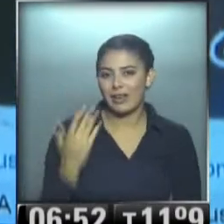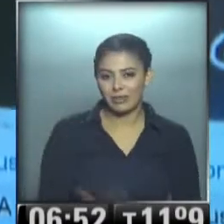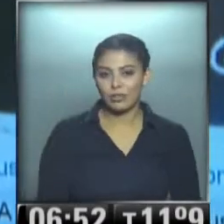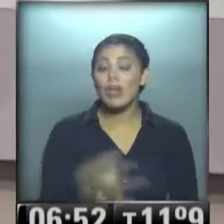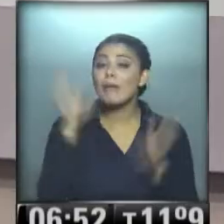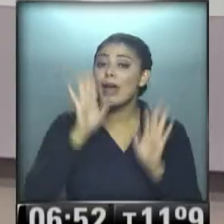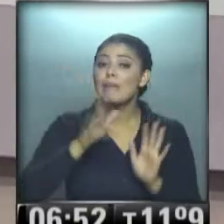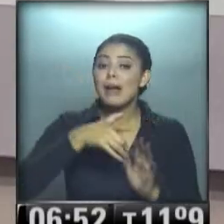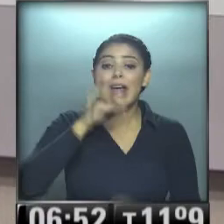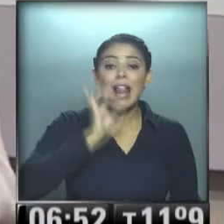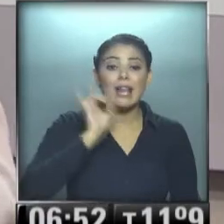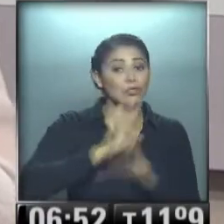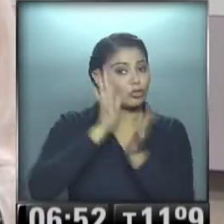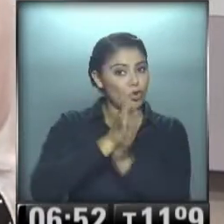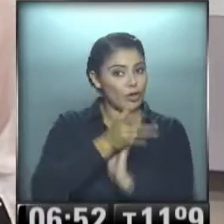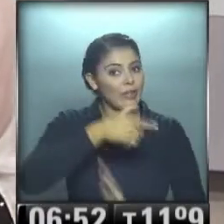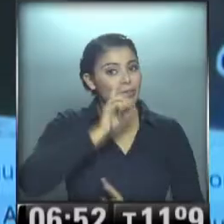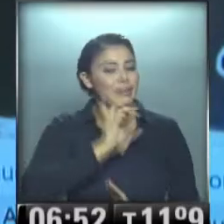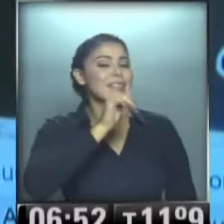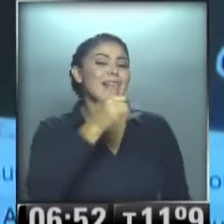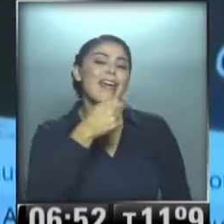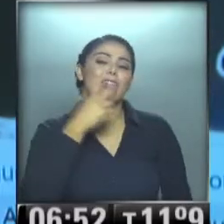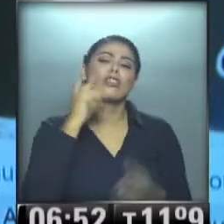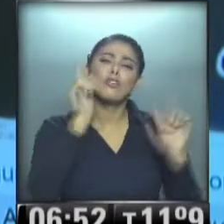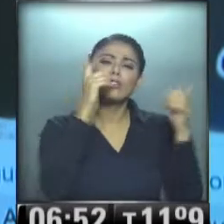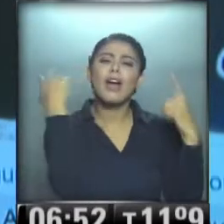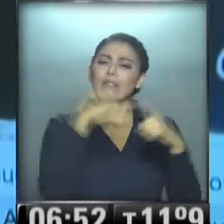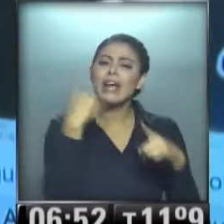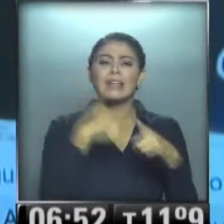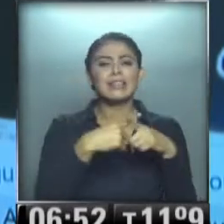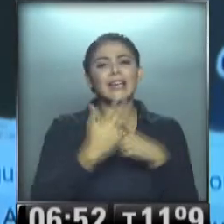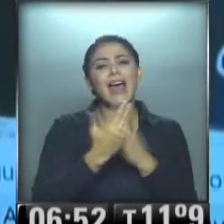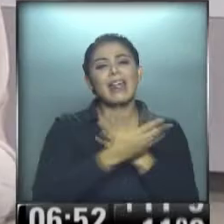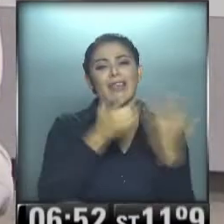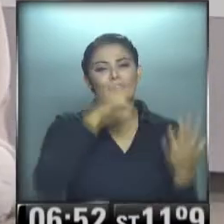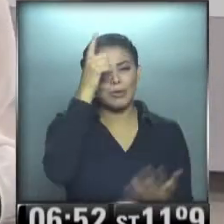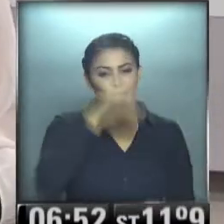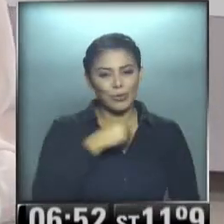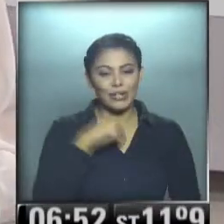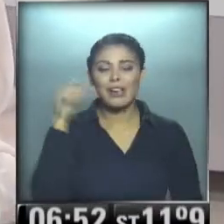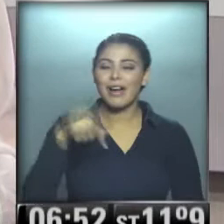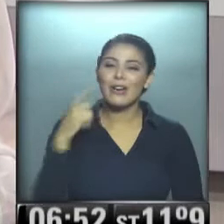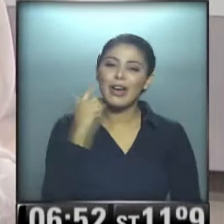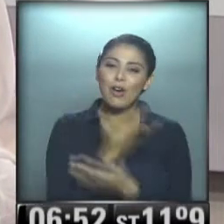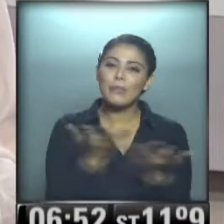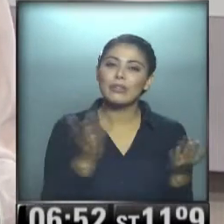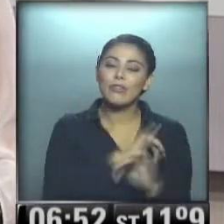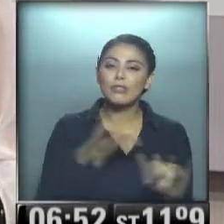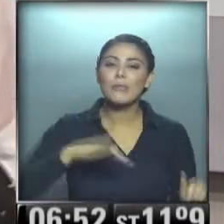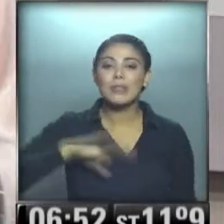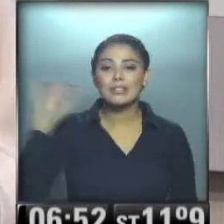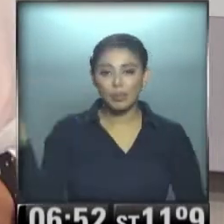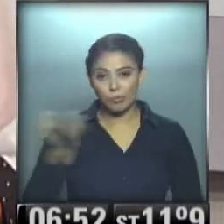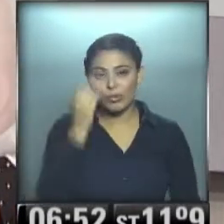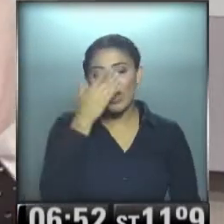Y preparen el chocolate. Y que preparen el chocolate, claro, a disfrutar. Hay que festejar el Día del Bombero Voluntario. Y con ustedes compartimos ahora la información, lo más importante,